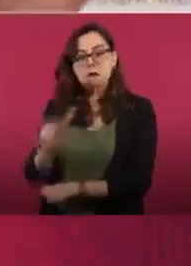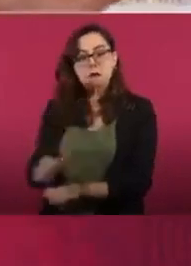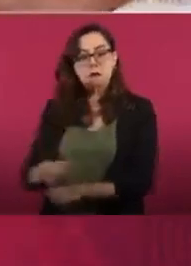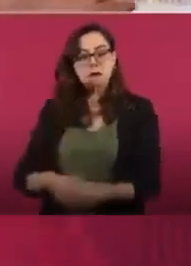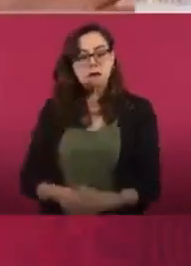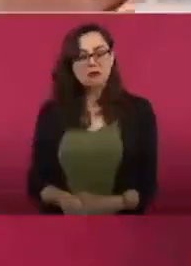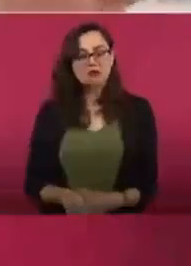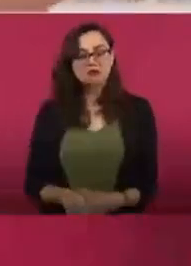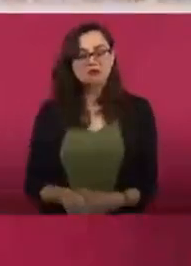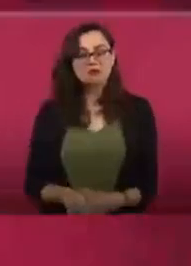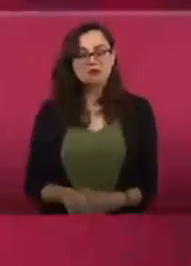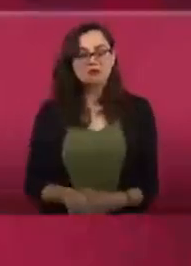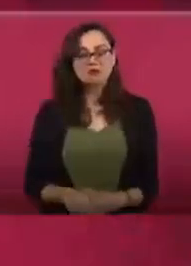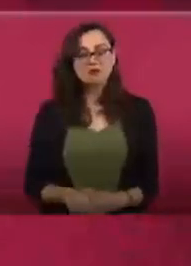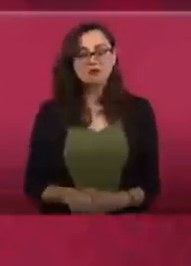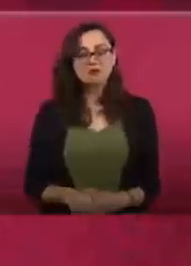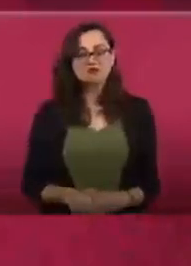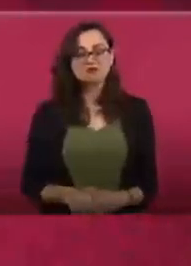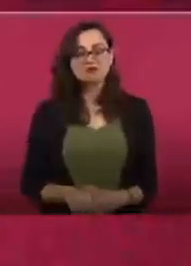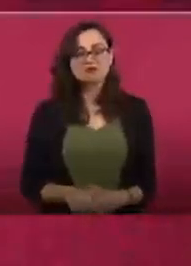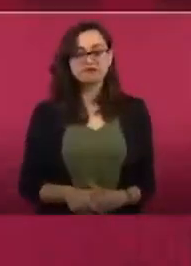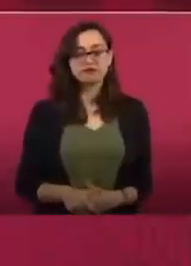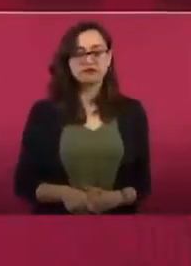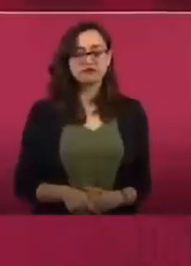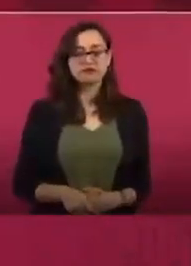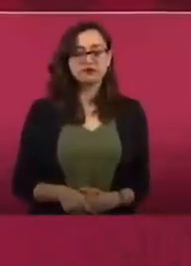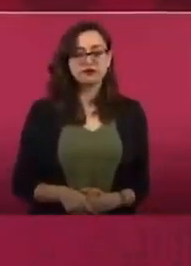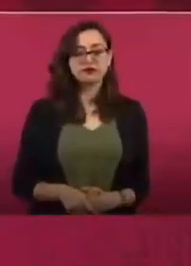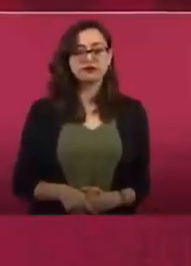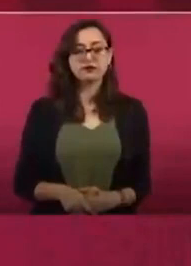Bueno, cuando llegamos al gobierno,